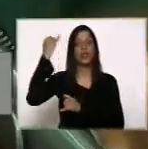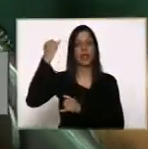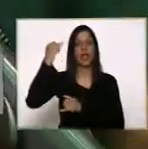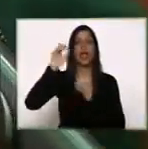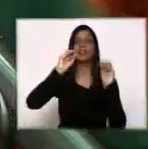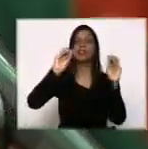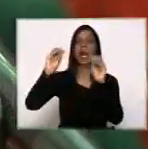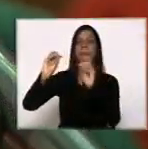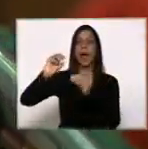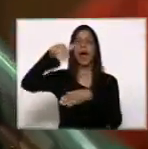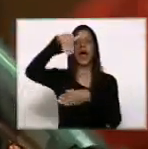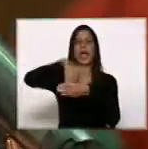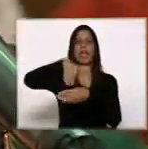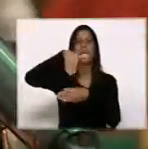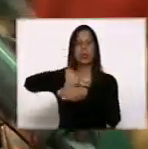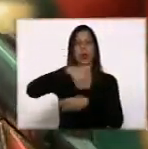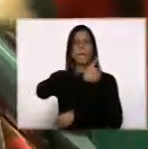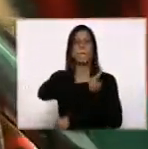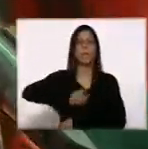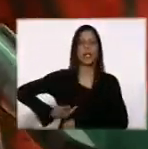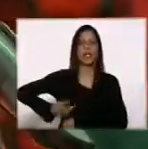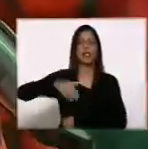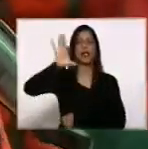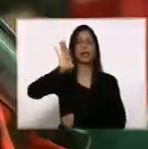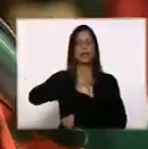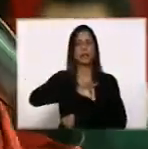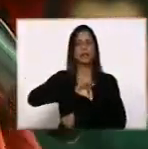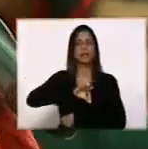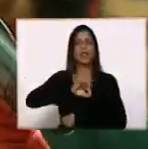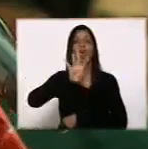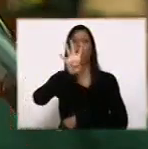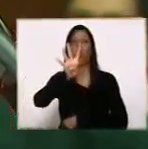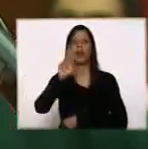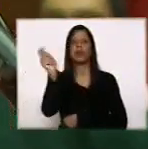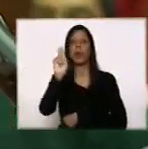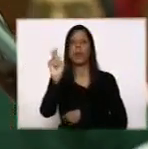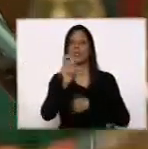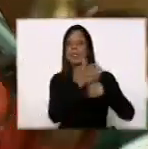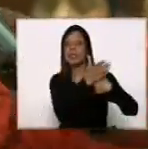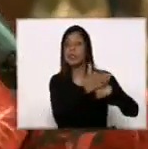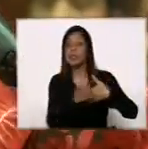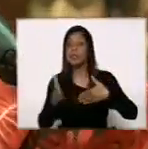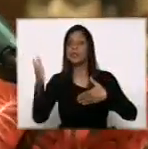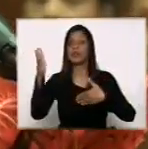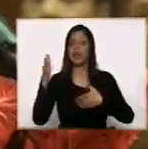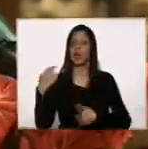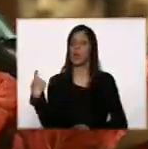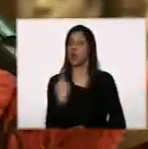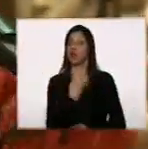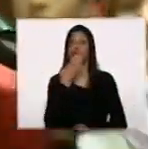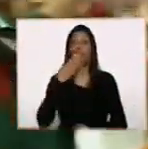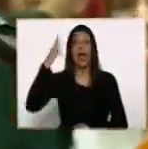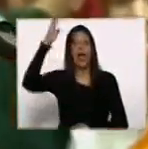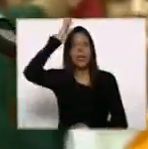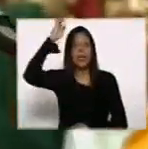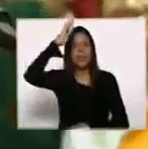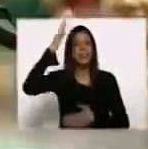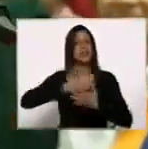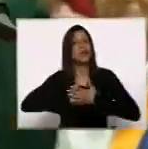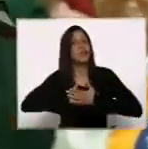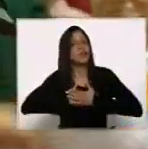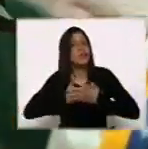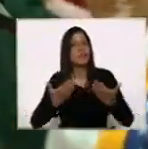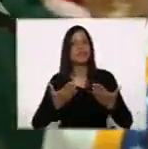convoque las elecciones presidenciales para el primer cuatrimestre. Cuenten con nosotros, hermanos. Nos declaramos